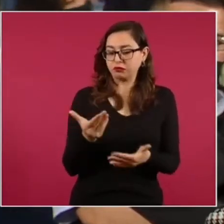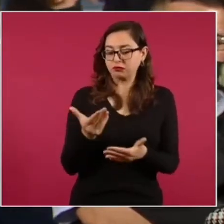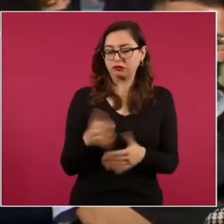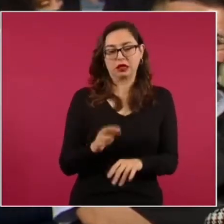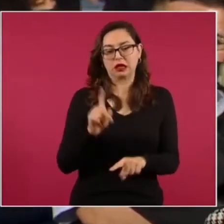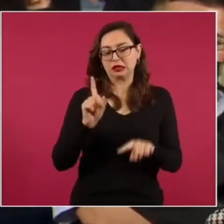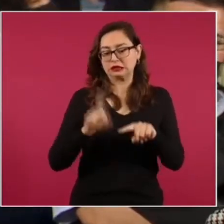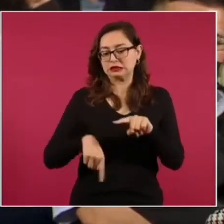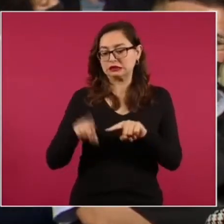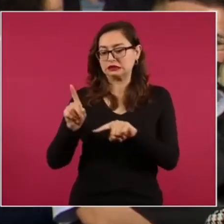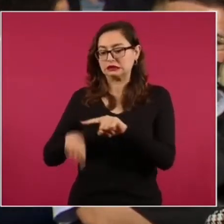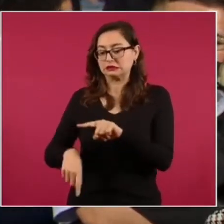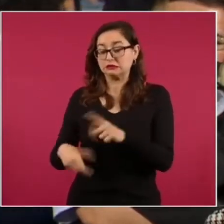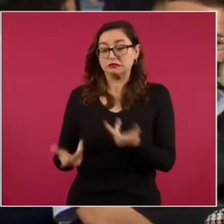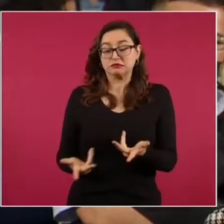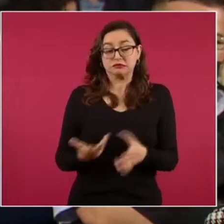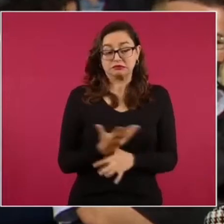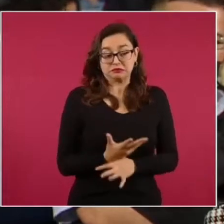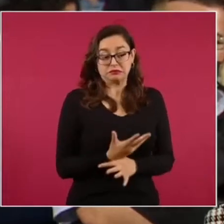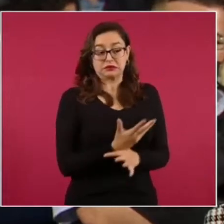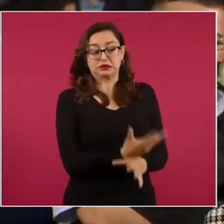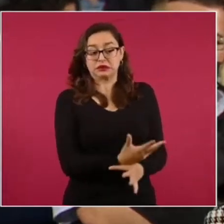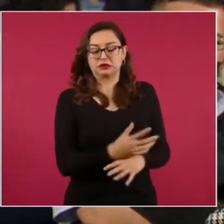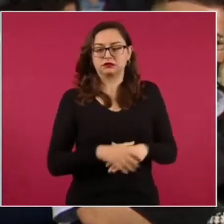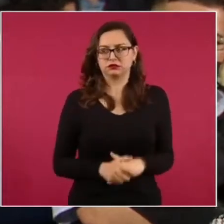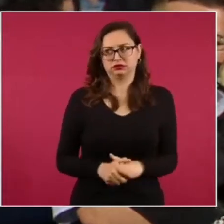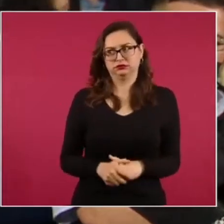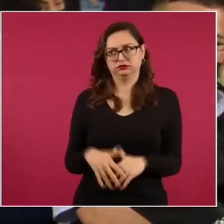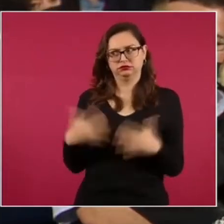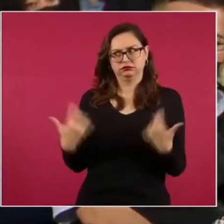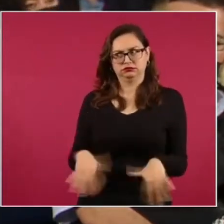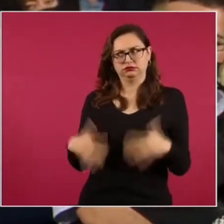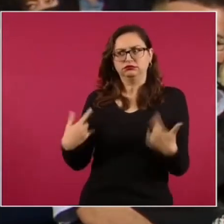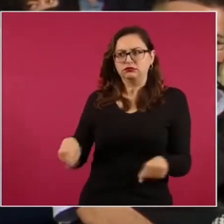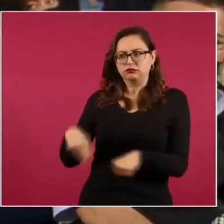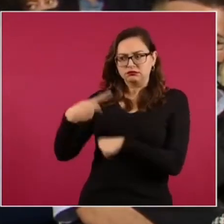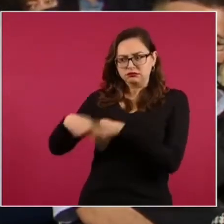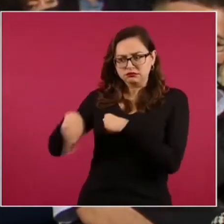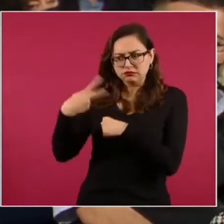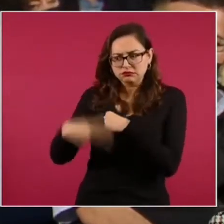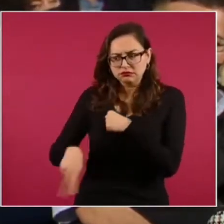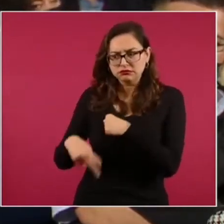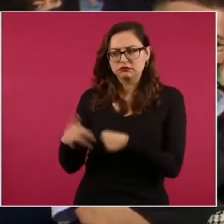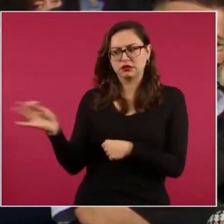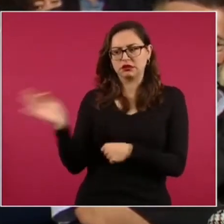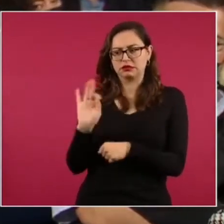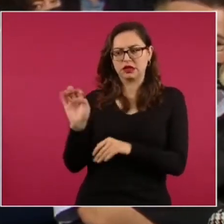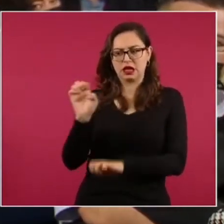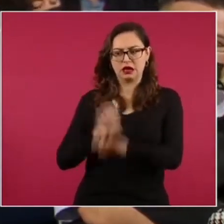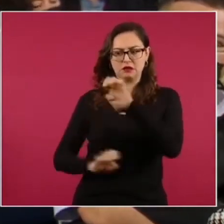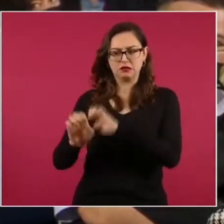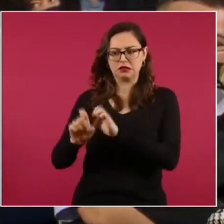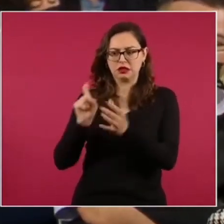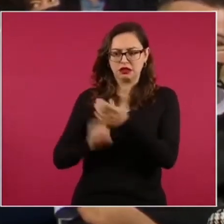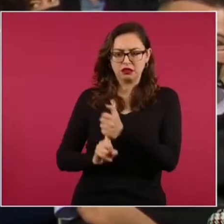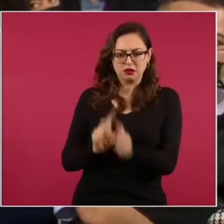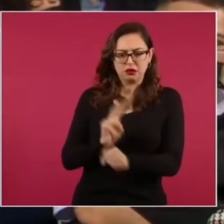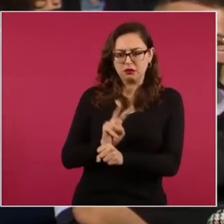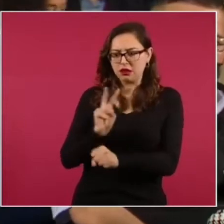Señalan que el dejar esto en manos de las empresas es muy peligroso porque no tienen la capacidad para hacer la